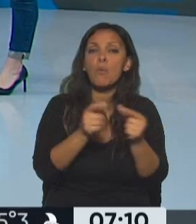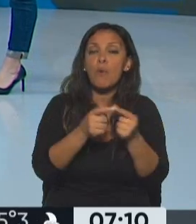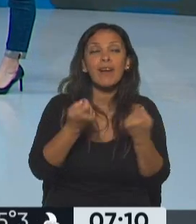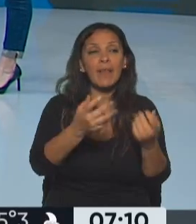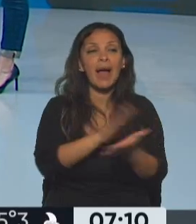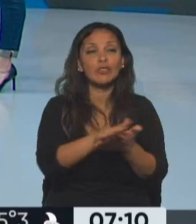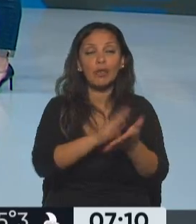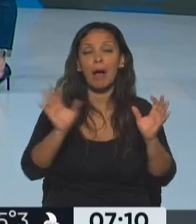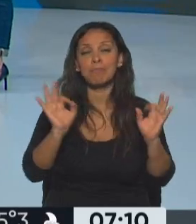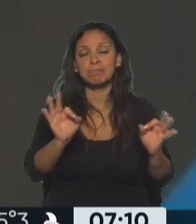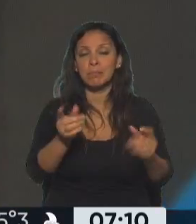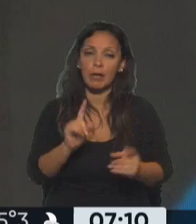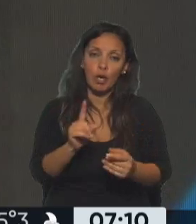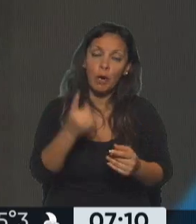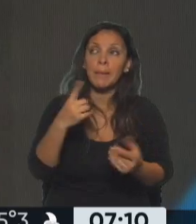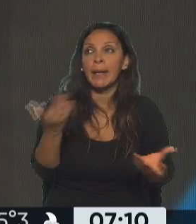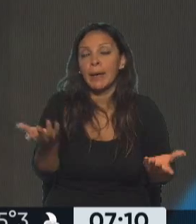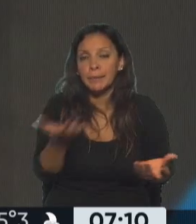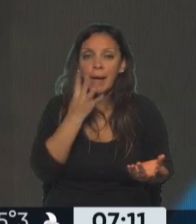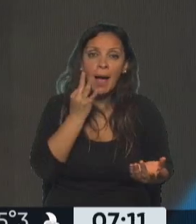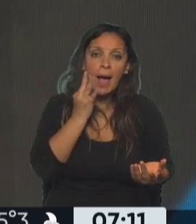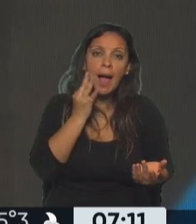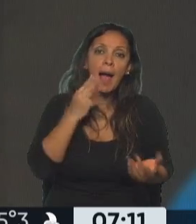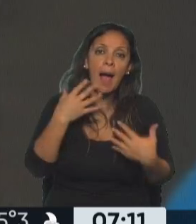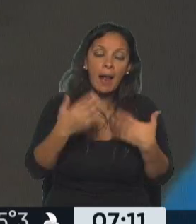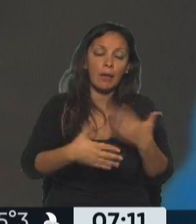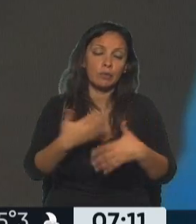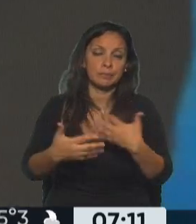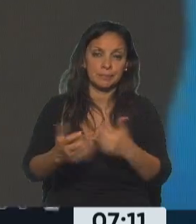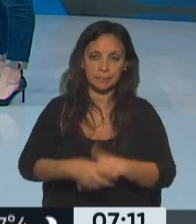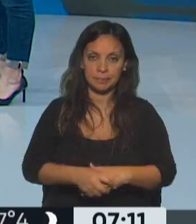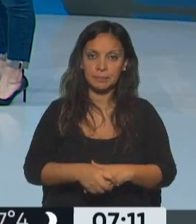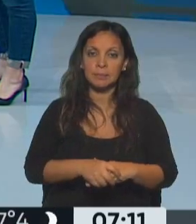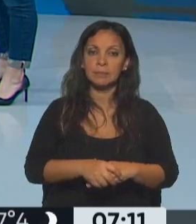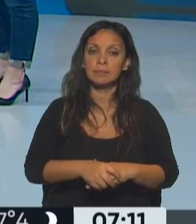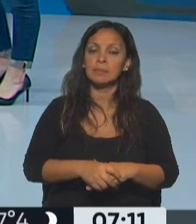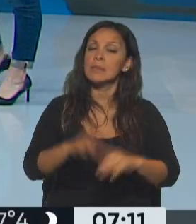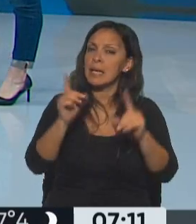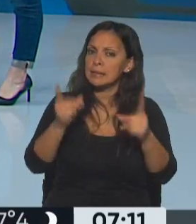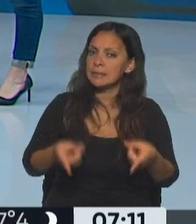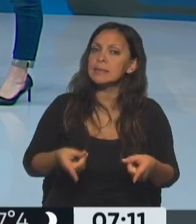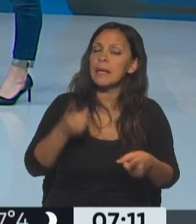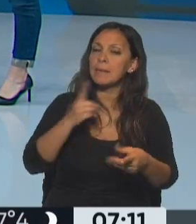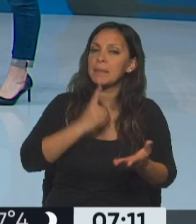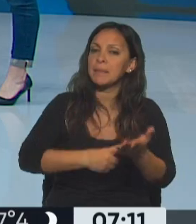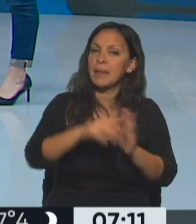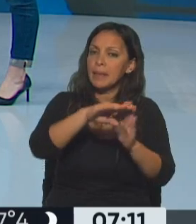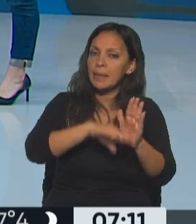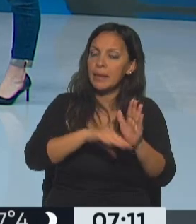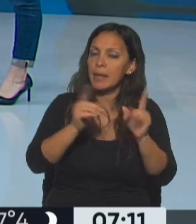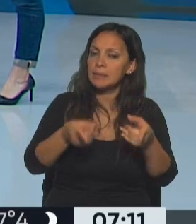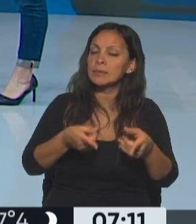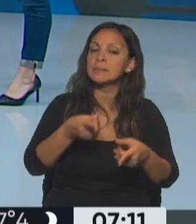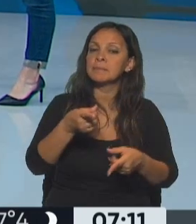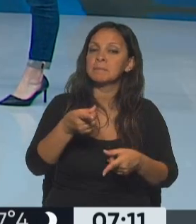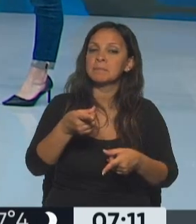por supuesto, pero al menos por ahí te permite llegar un poco más estable en los próximos meses. Hay todo esto dentro de las medidas importantes. Hay que sumar